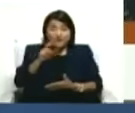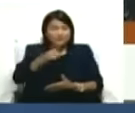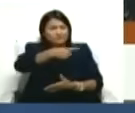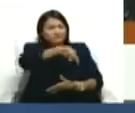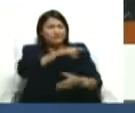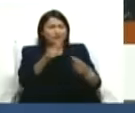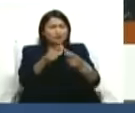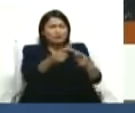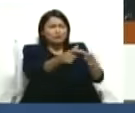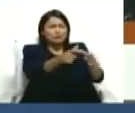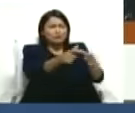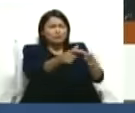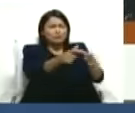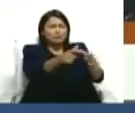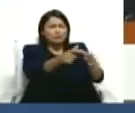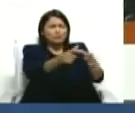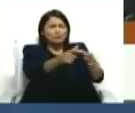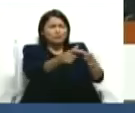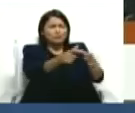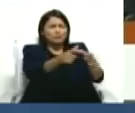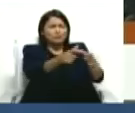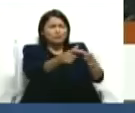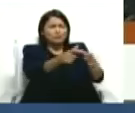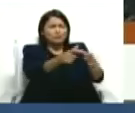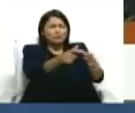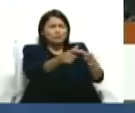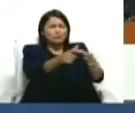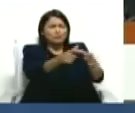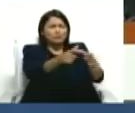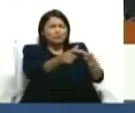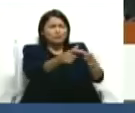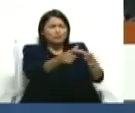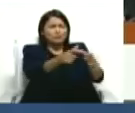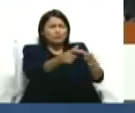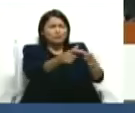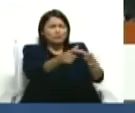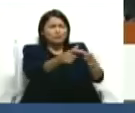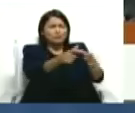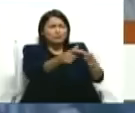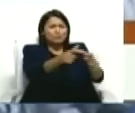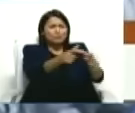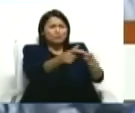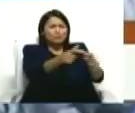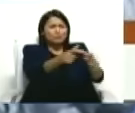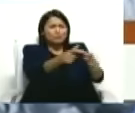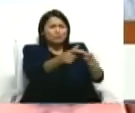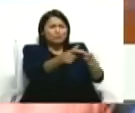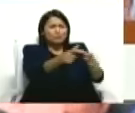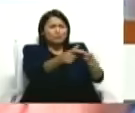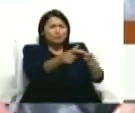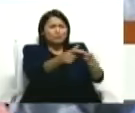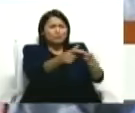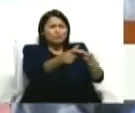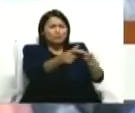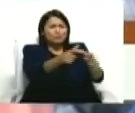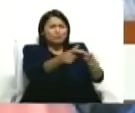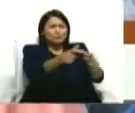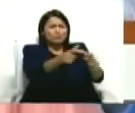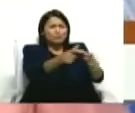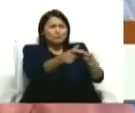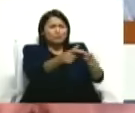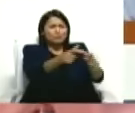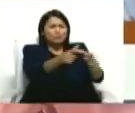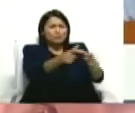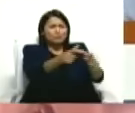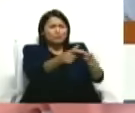oligarquías, ese pacto de élites murió y que ese pacto de élites no vivirá